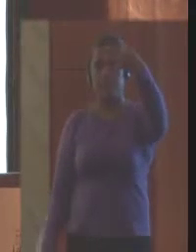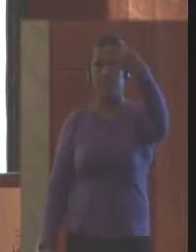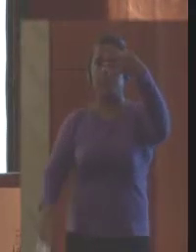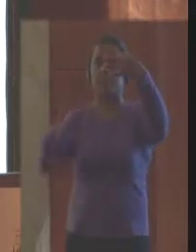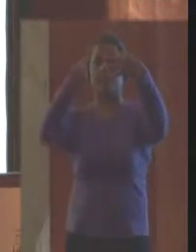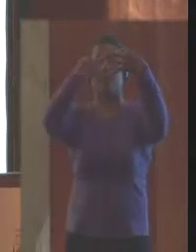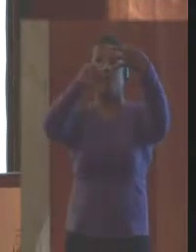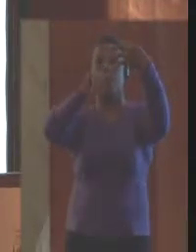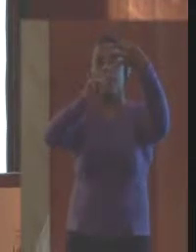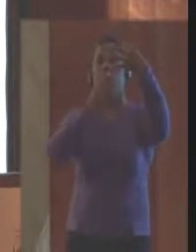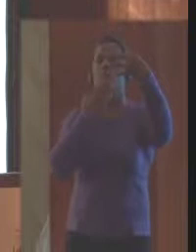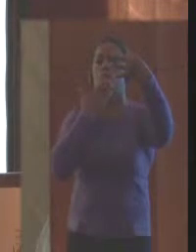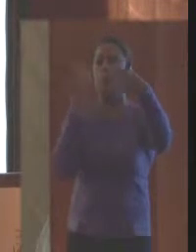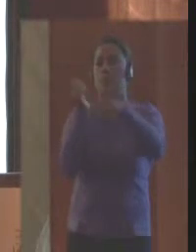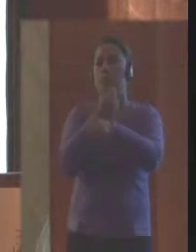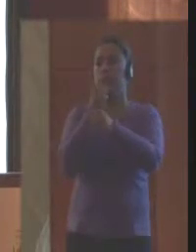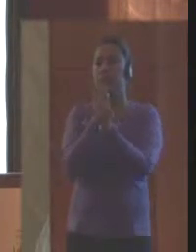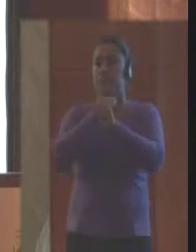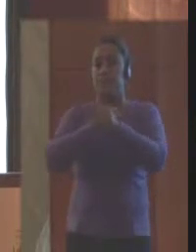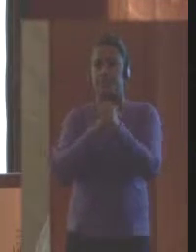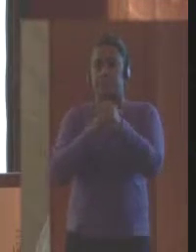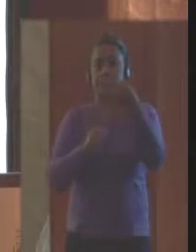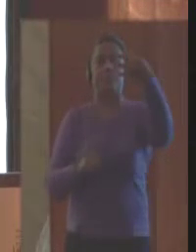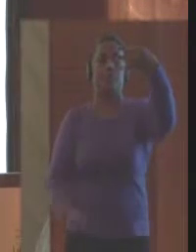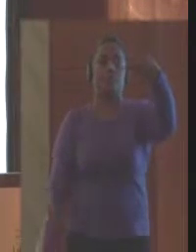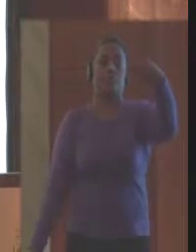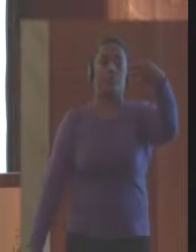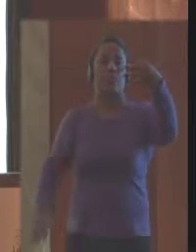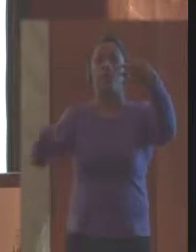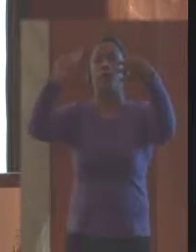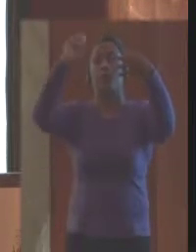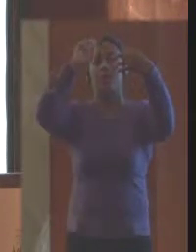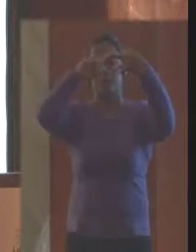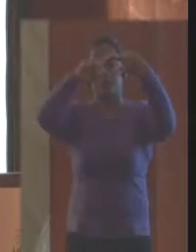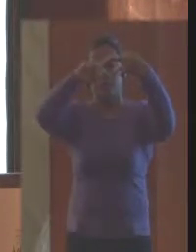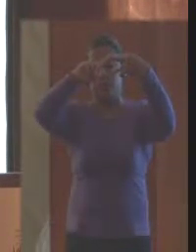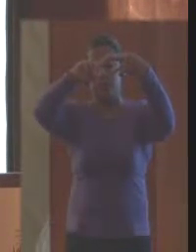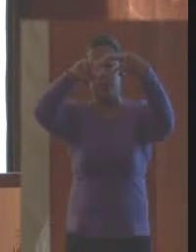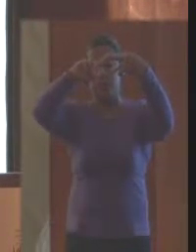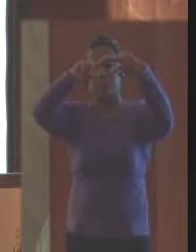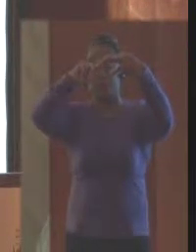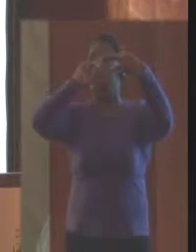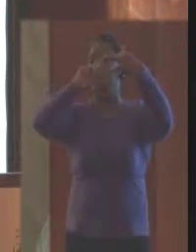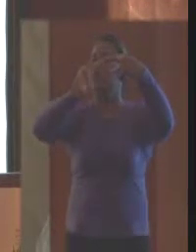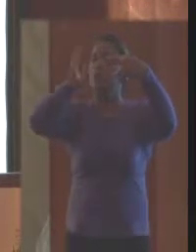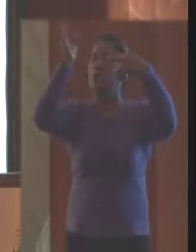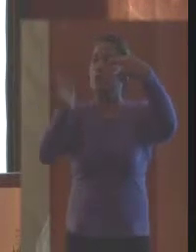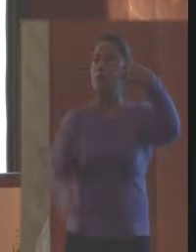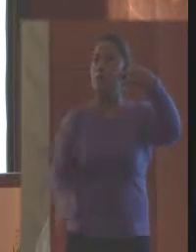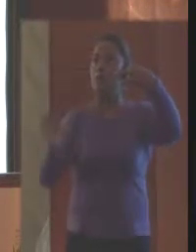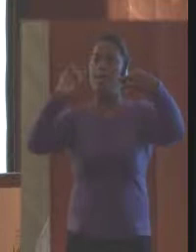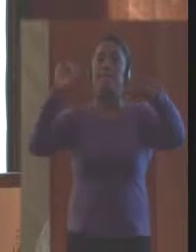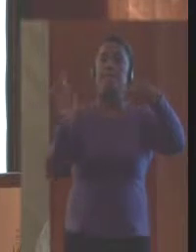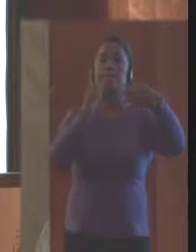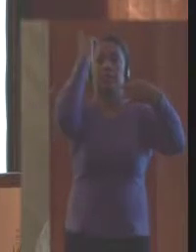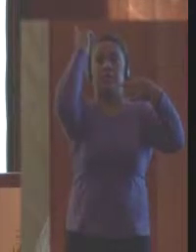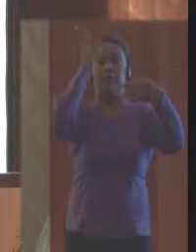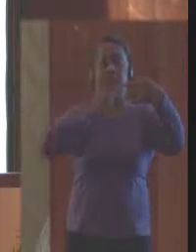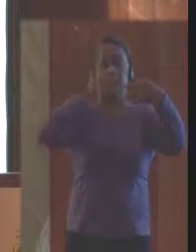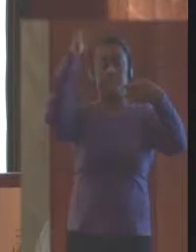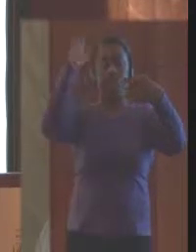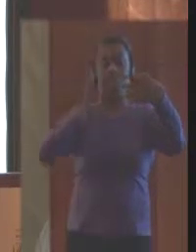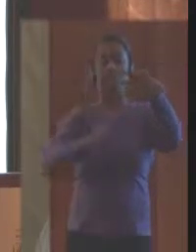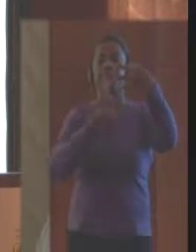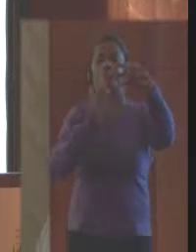basa el trabajo que se ha hecho en Bogotá. Lo primero, establecerlo como determinante principal del reordenamiento.